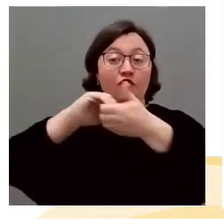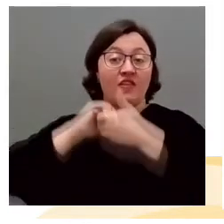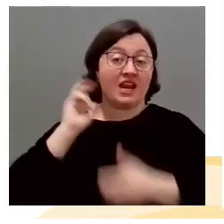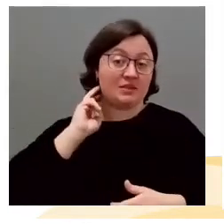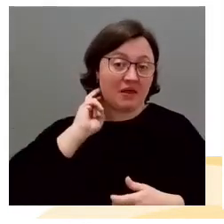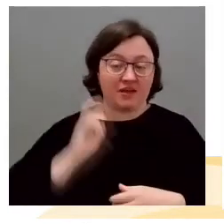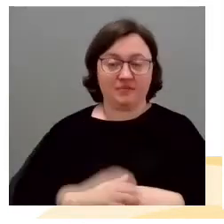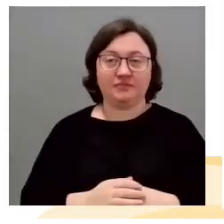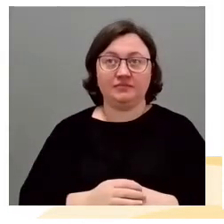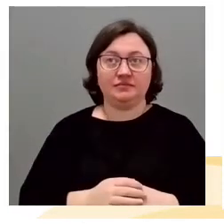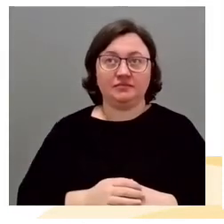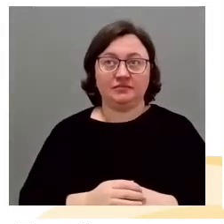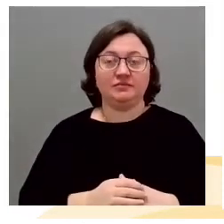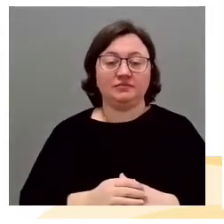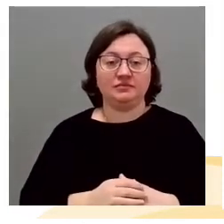ASPACE.